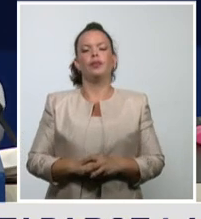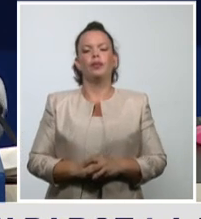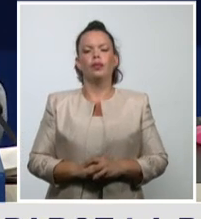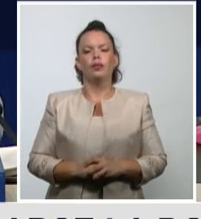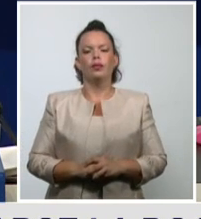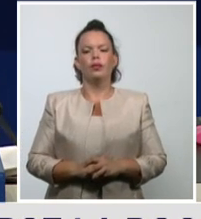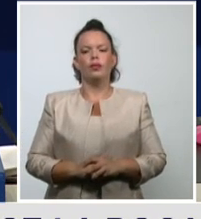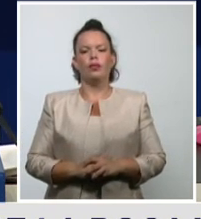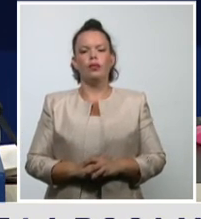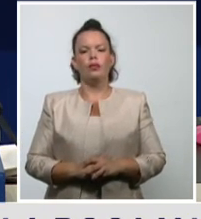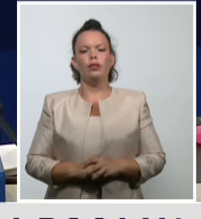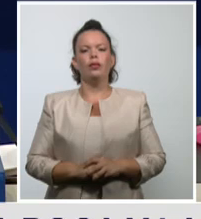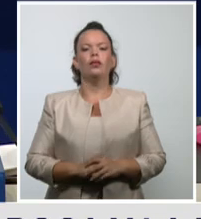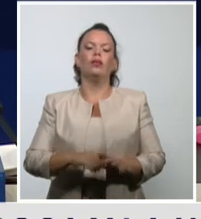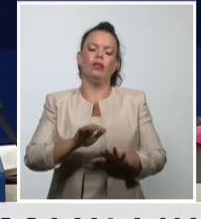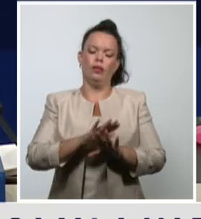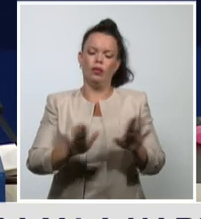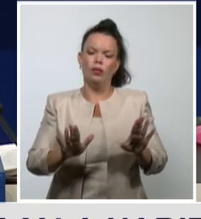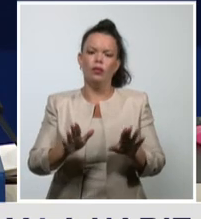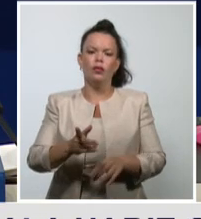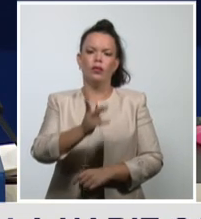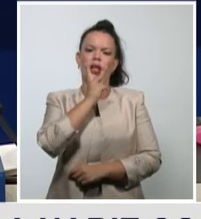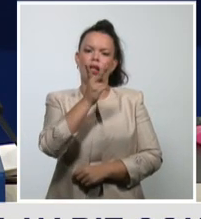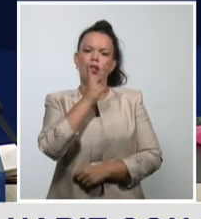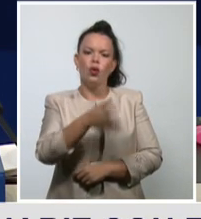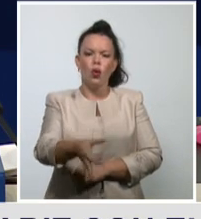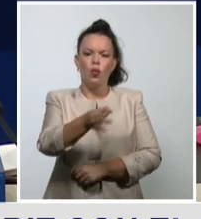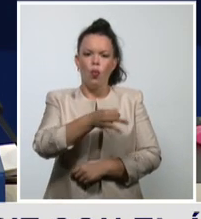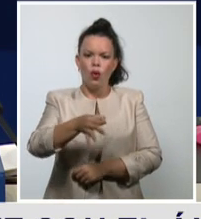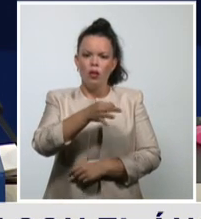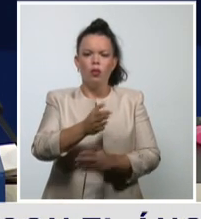Dije que en la atención primaria de salud se mantienen en vigilancia